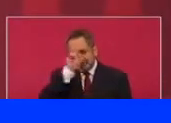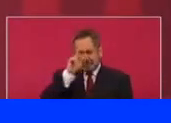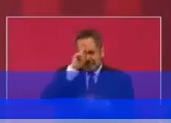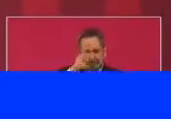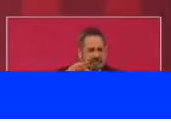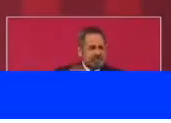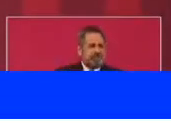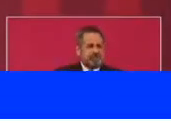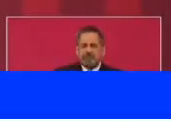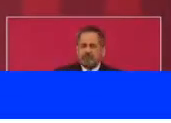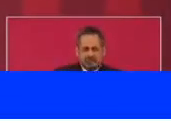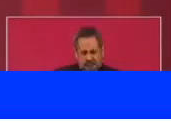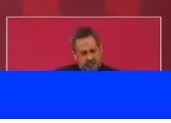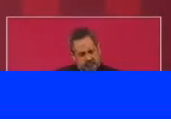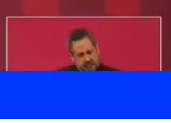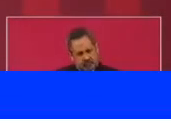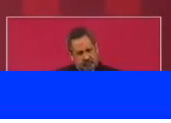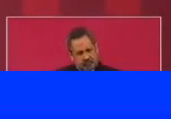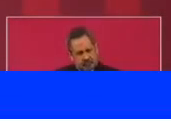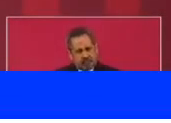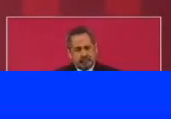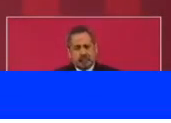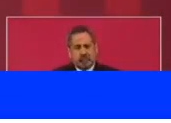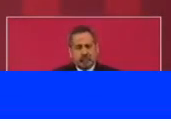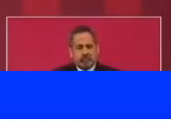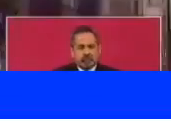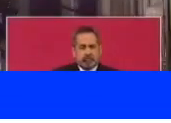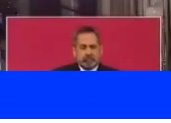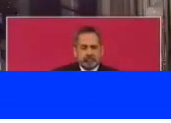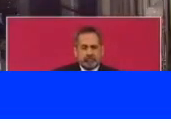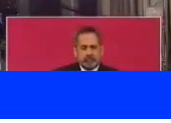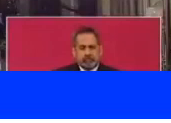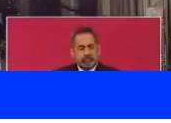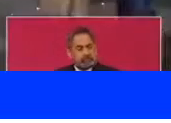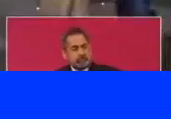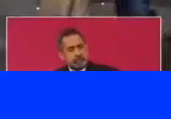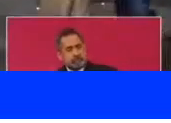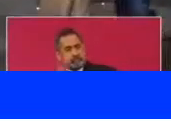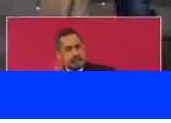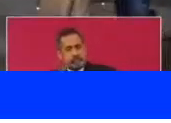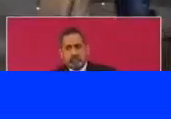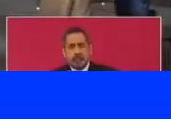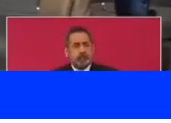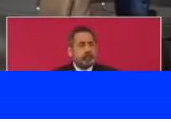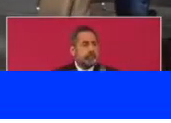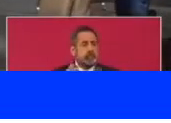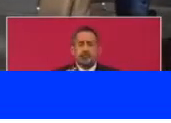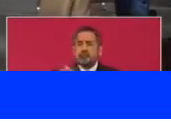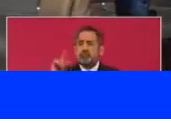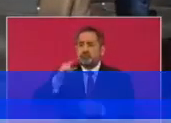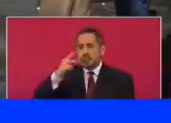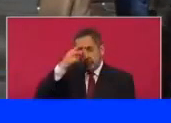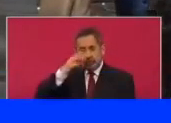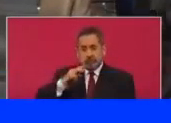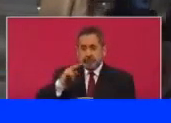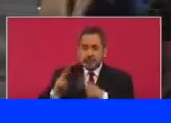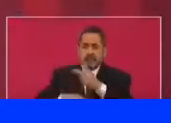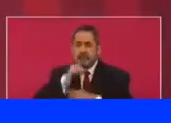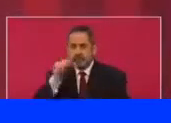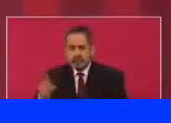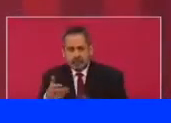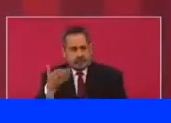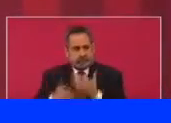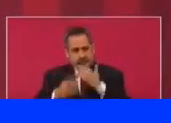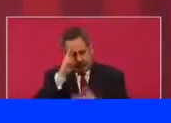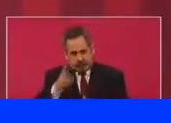al cuando le preguntan dice cuándo es no sabía esta es una primera cosa que me preocupa no sabía condenar la toma de posesión ayer no